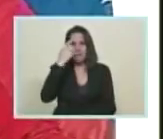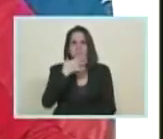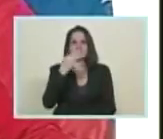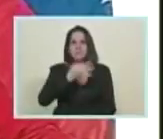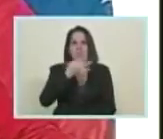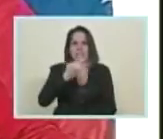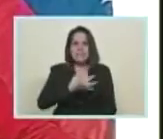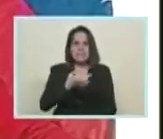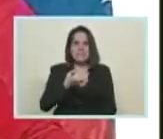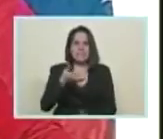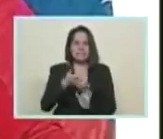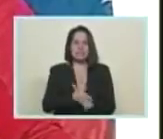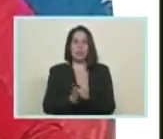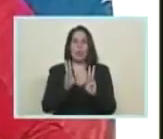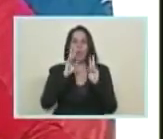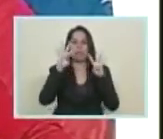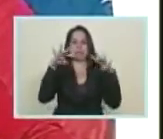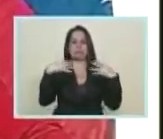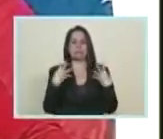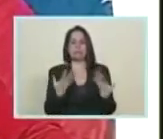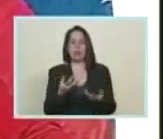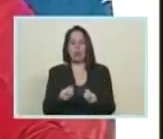dolorosa y amarga